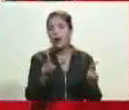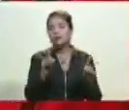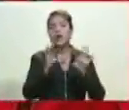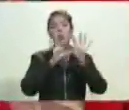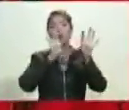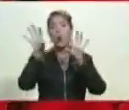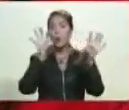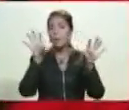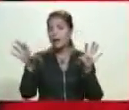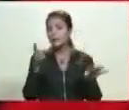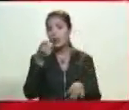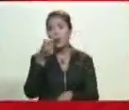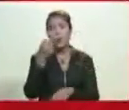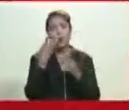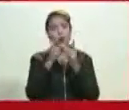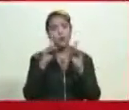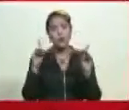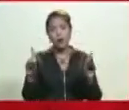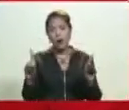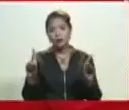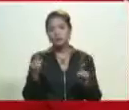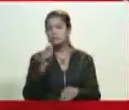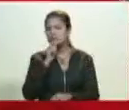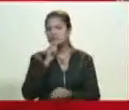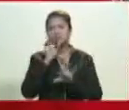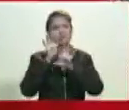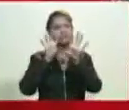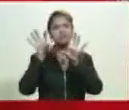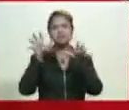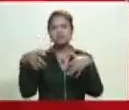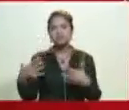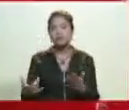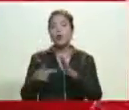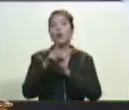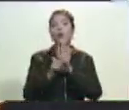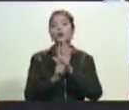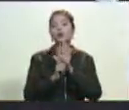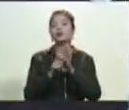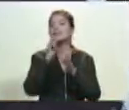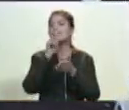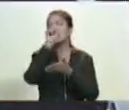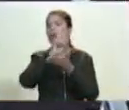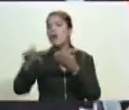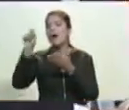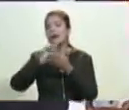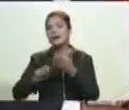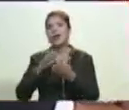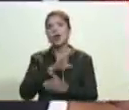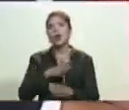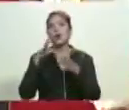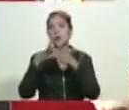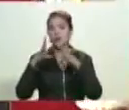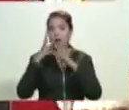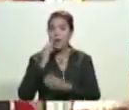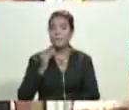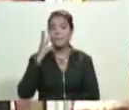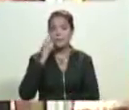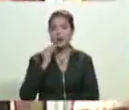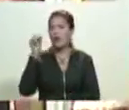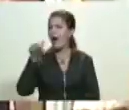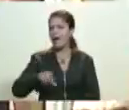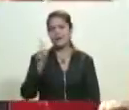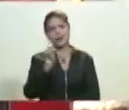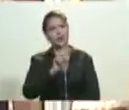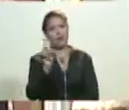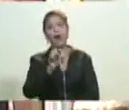y los países menos democráticos, son aquellos cuyas constituciones las escriben los comités de expertos. A Aquí no llegamos